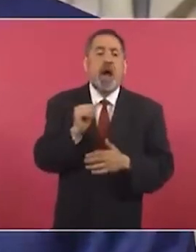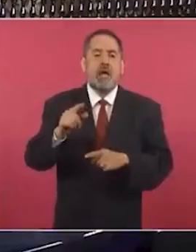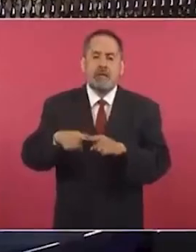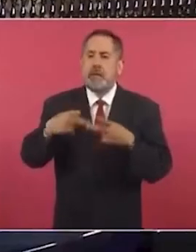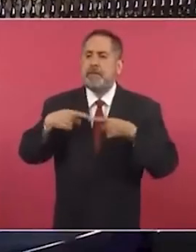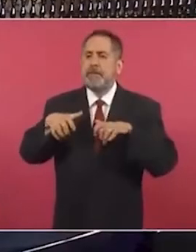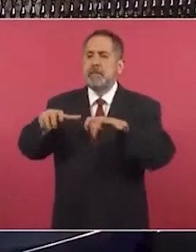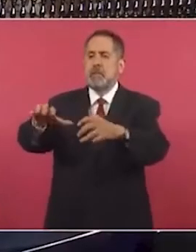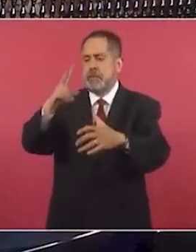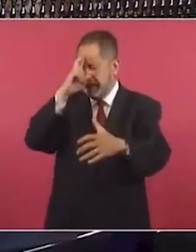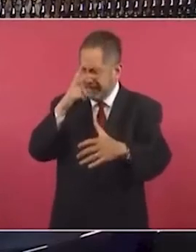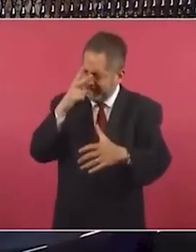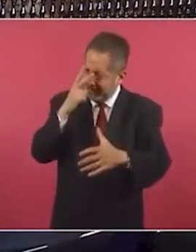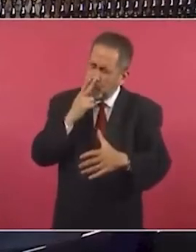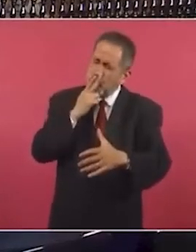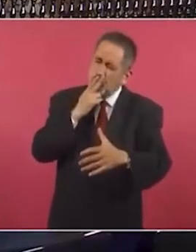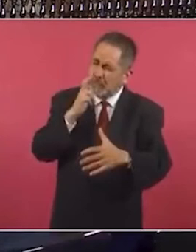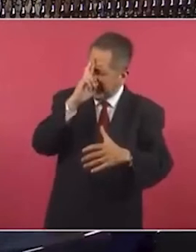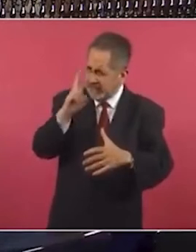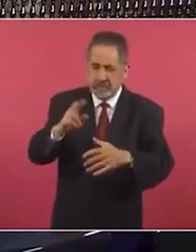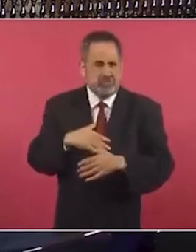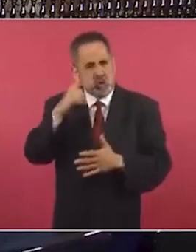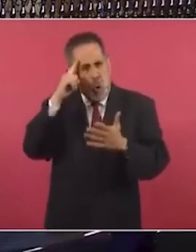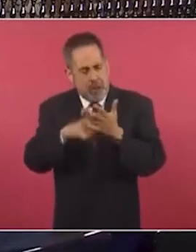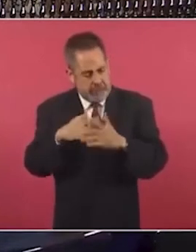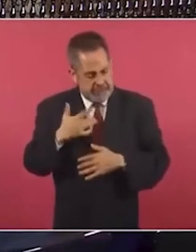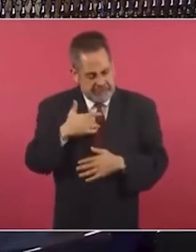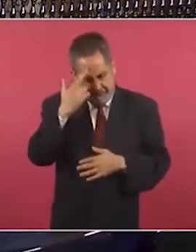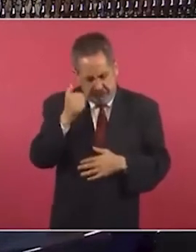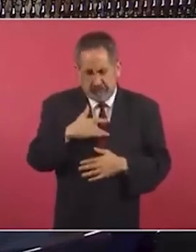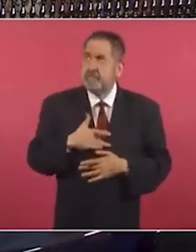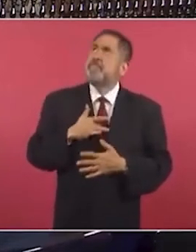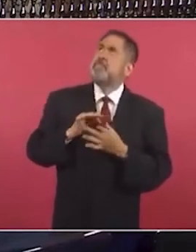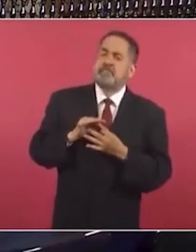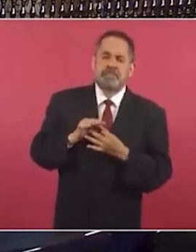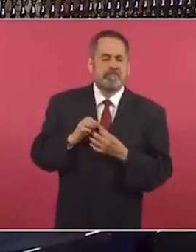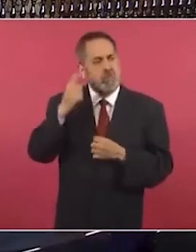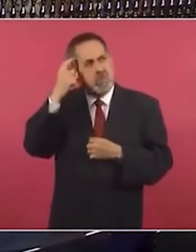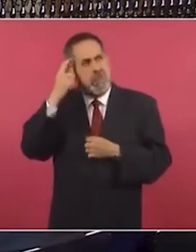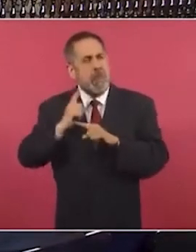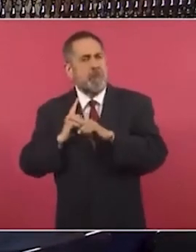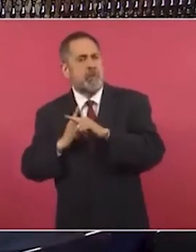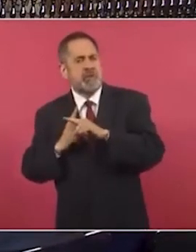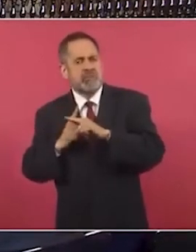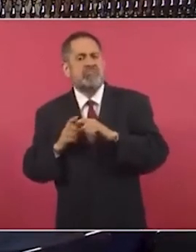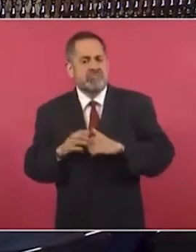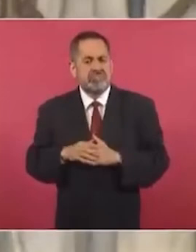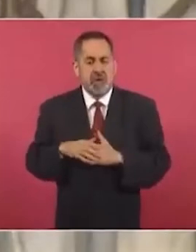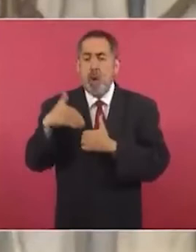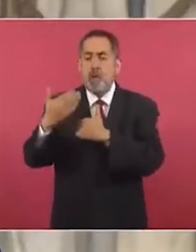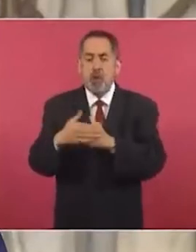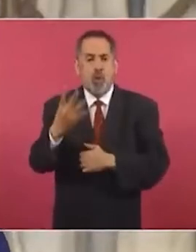pueblo. Creo con racionalidad, con mística y con optimismo que triunfará